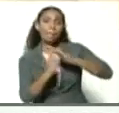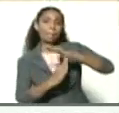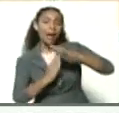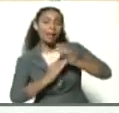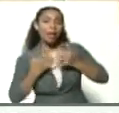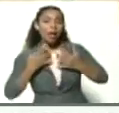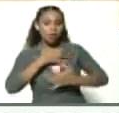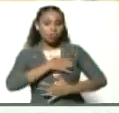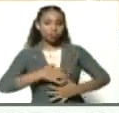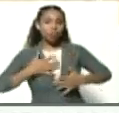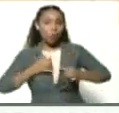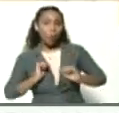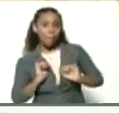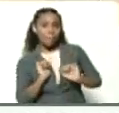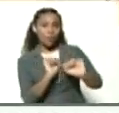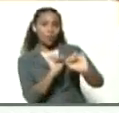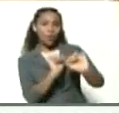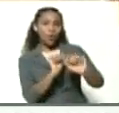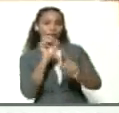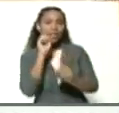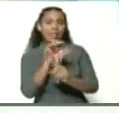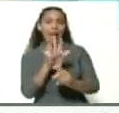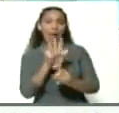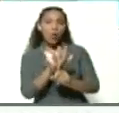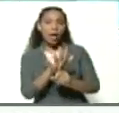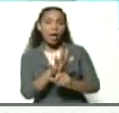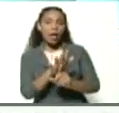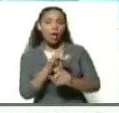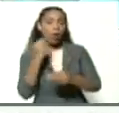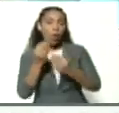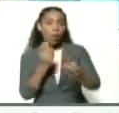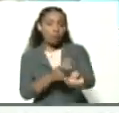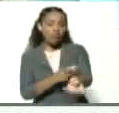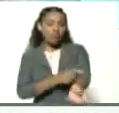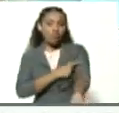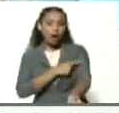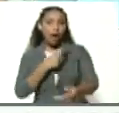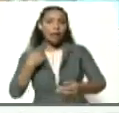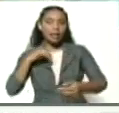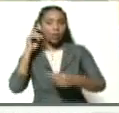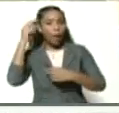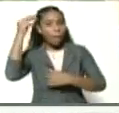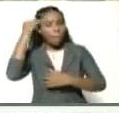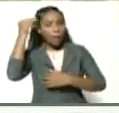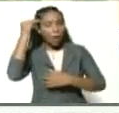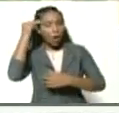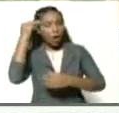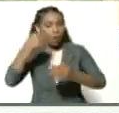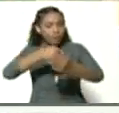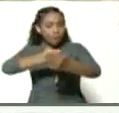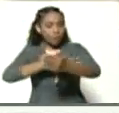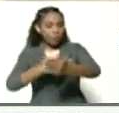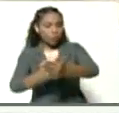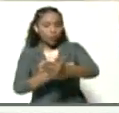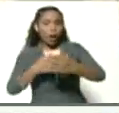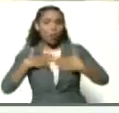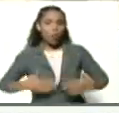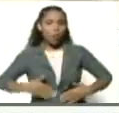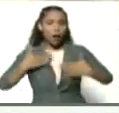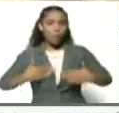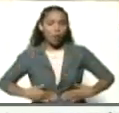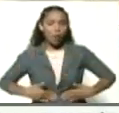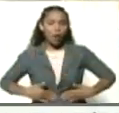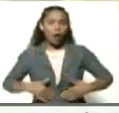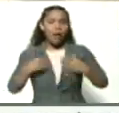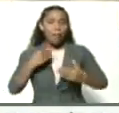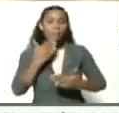de anticuerpos y de células como los linfocitos T y adquirir una memoria. Y esa memoria se queda en el sistema inmune y